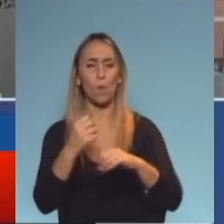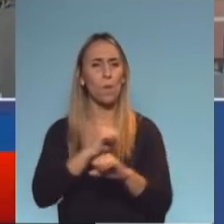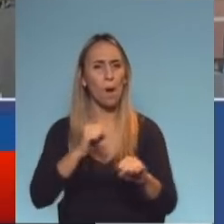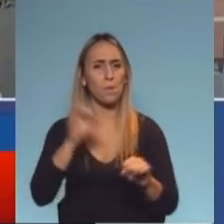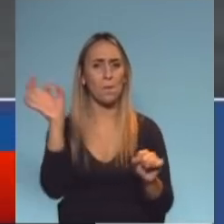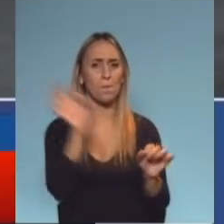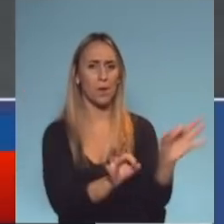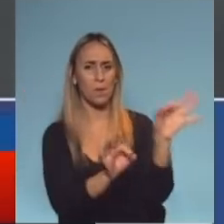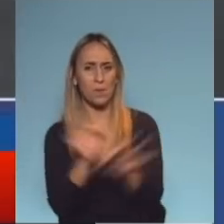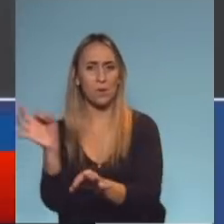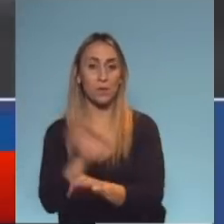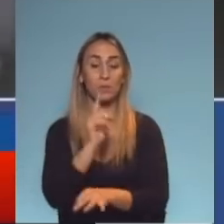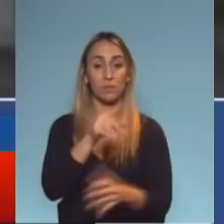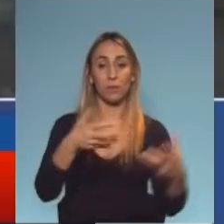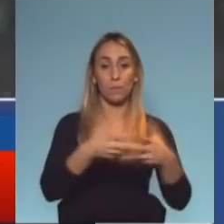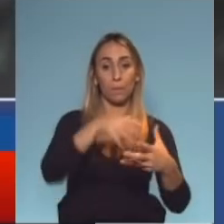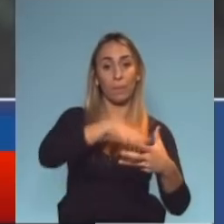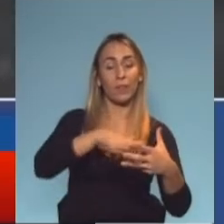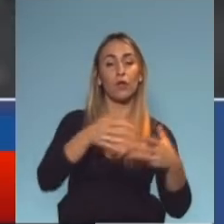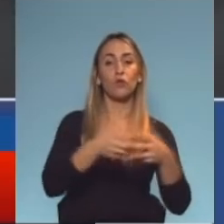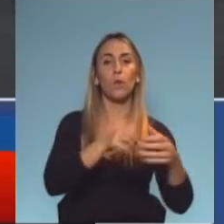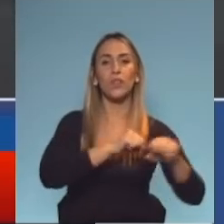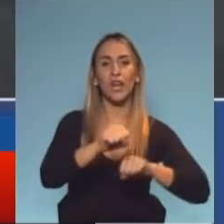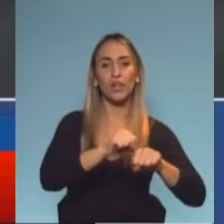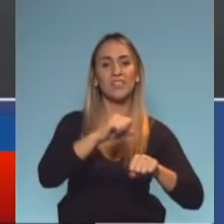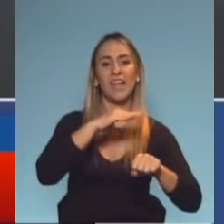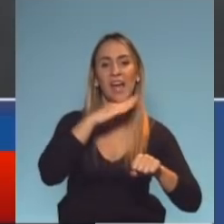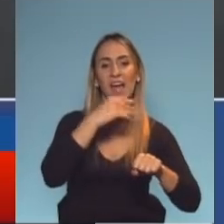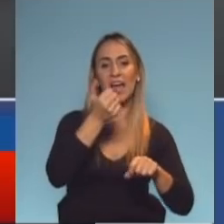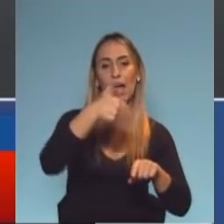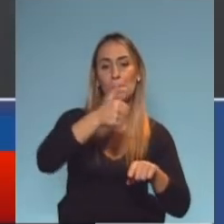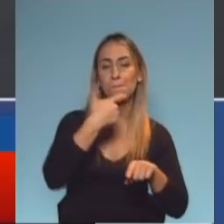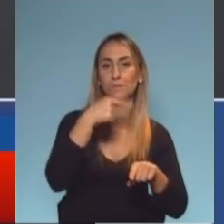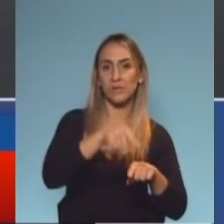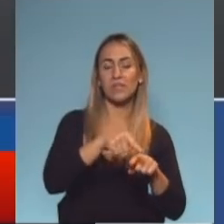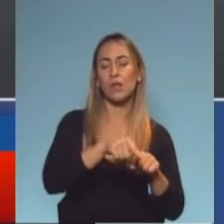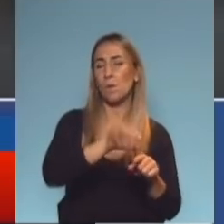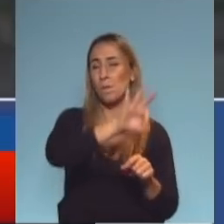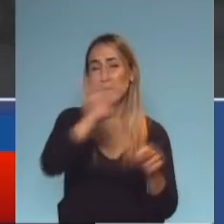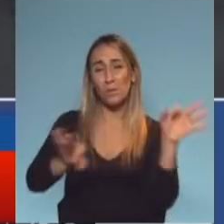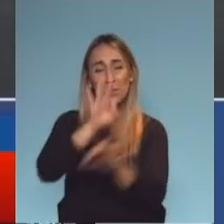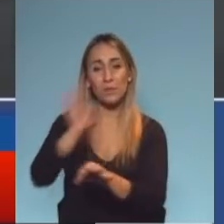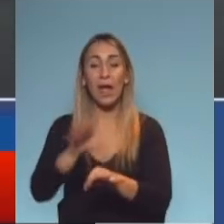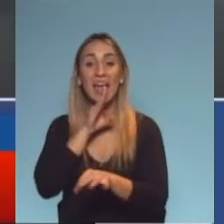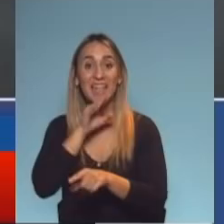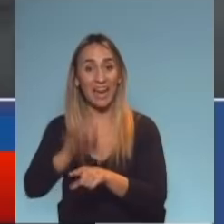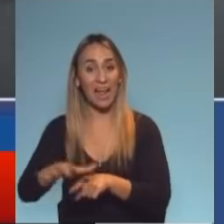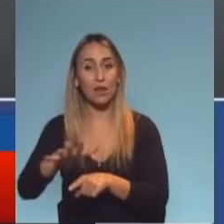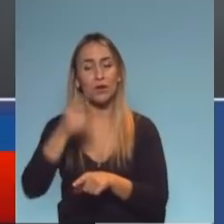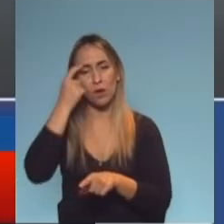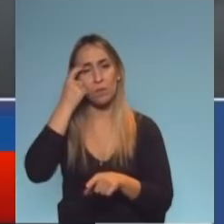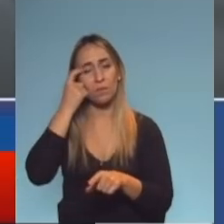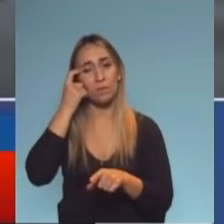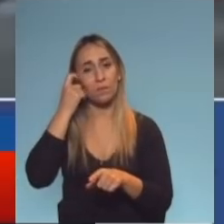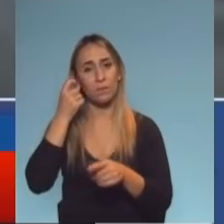tenido Hamas en territorio israelí, pero quiero ir un paso antes. ¿Qué es lo que pasó? ¿Qué lectura hace acerca